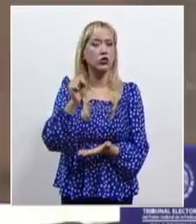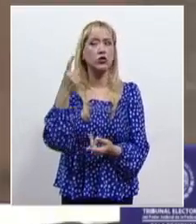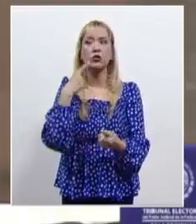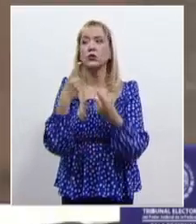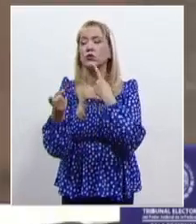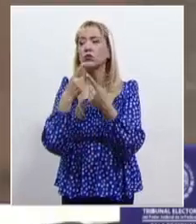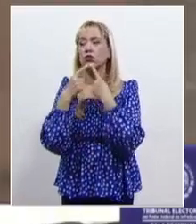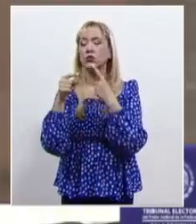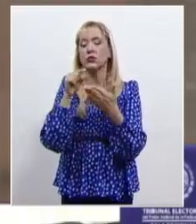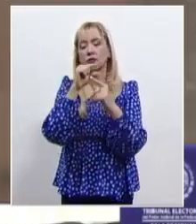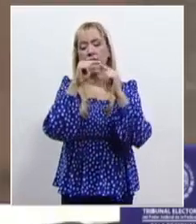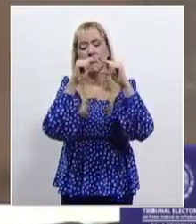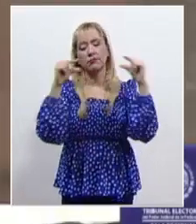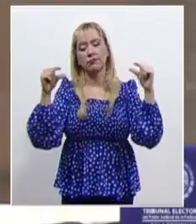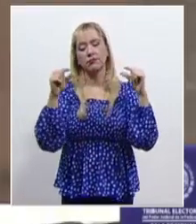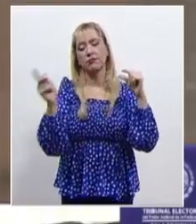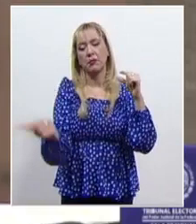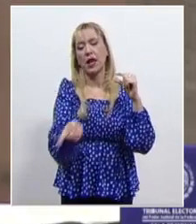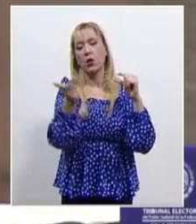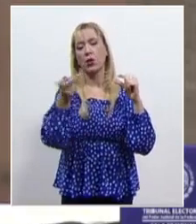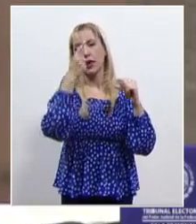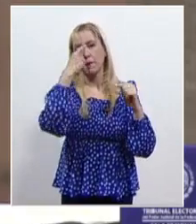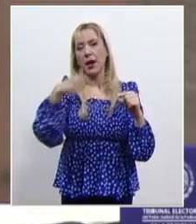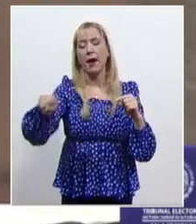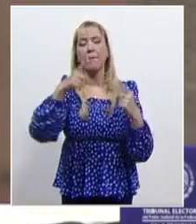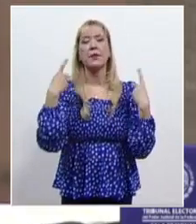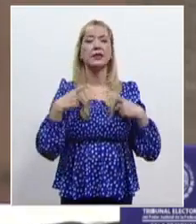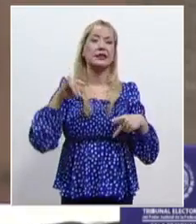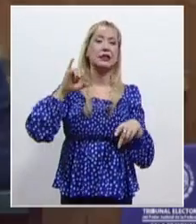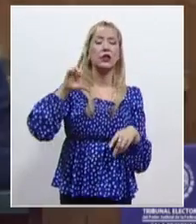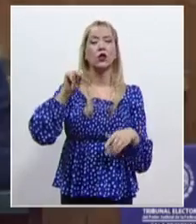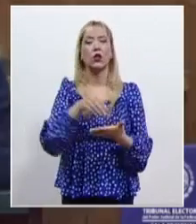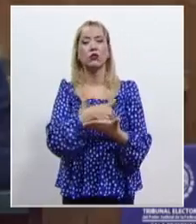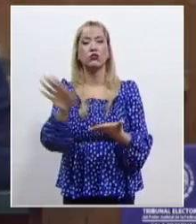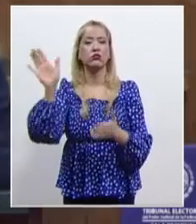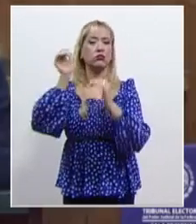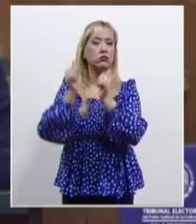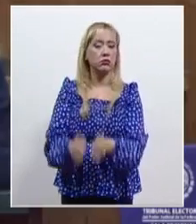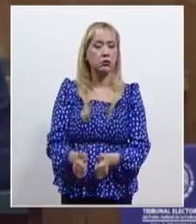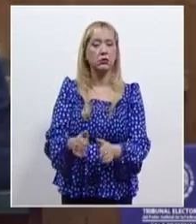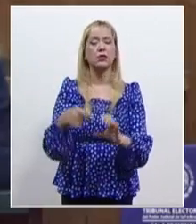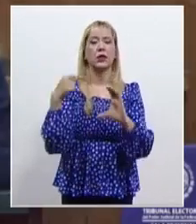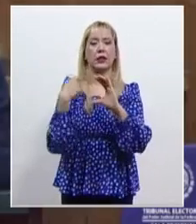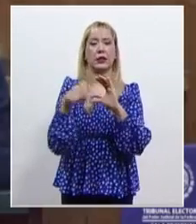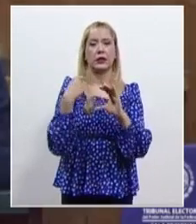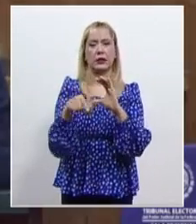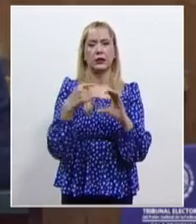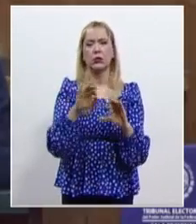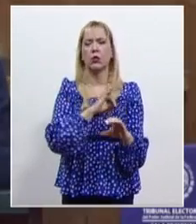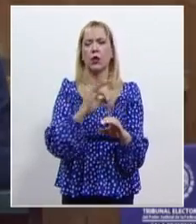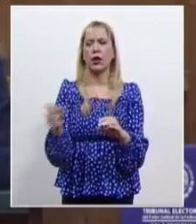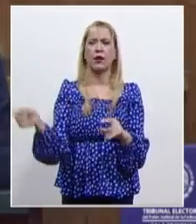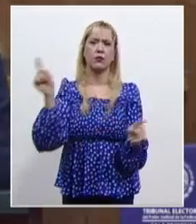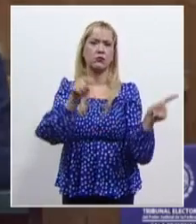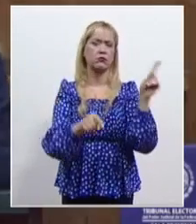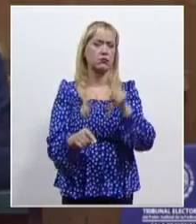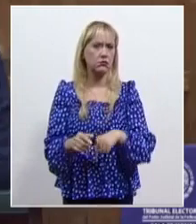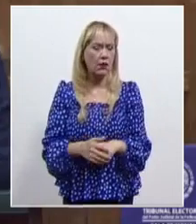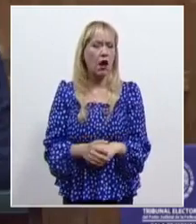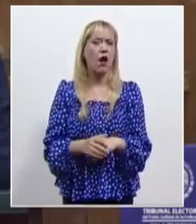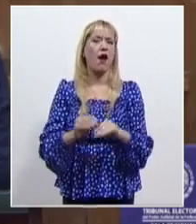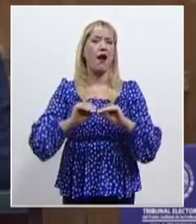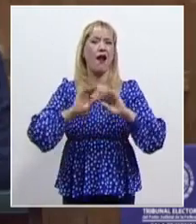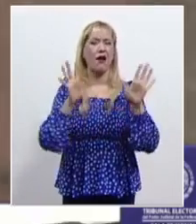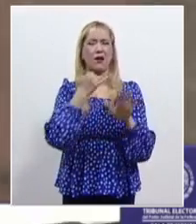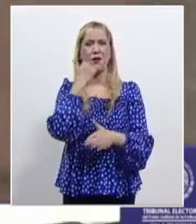que se notificó al promovente de la consulta debidamente por correo electrónico respecto a la sentencia principal y su aclaración, además